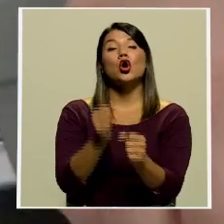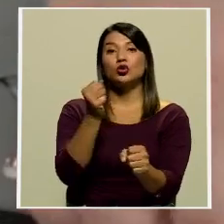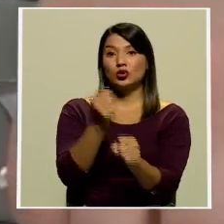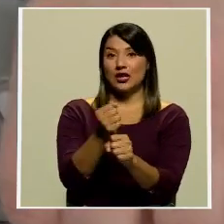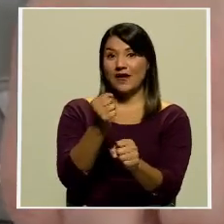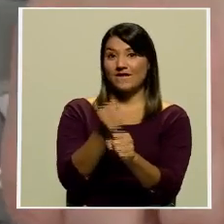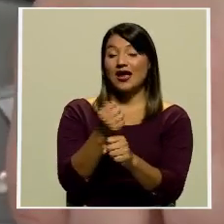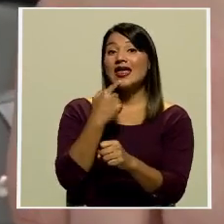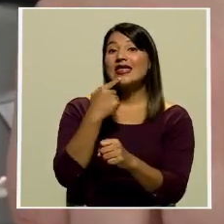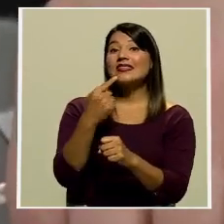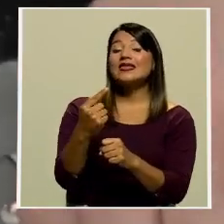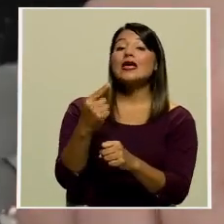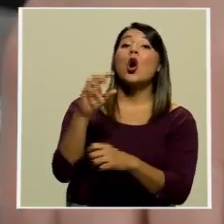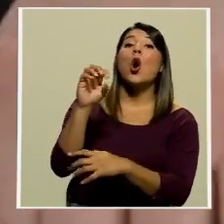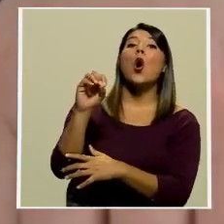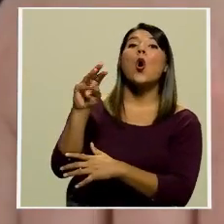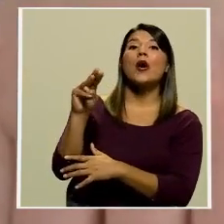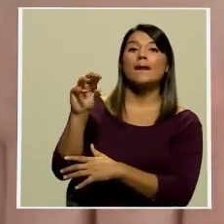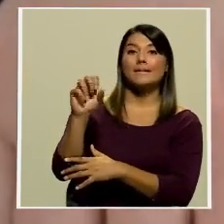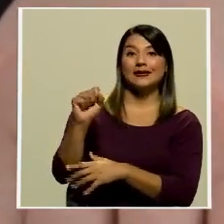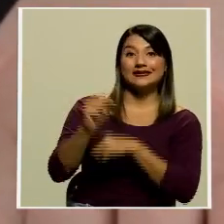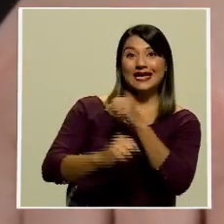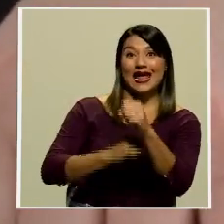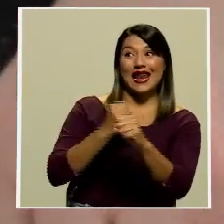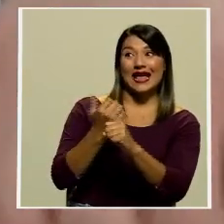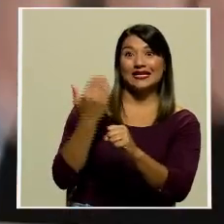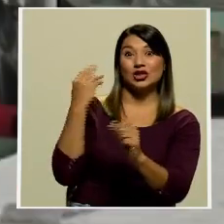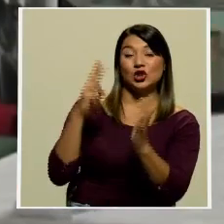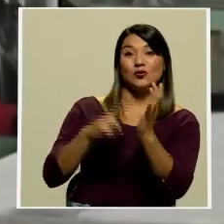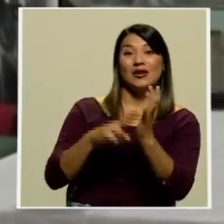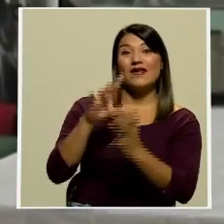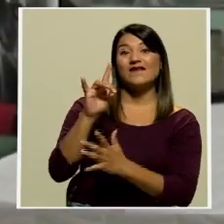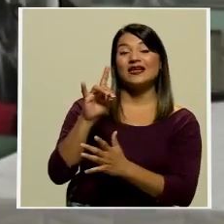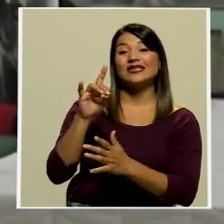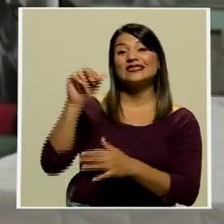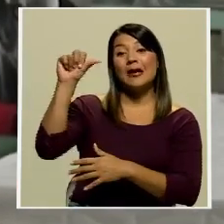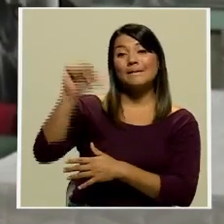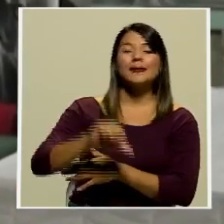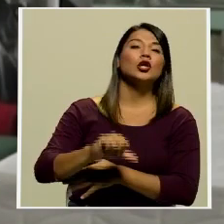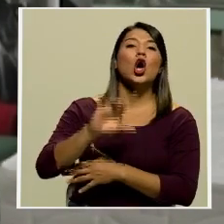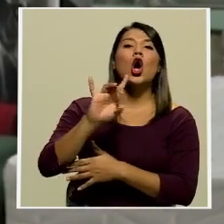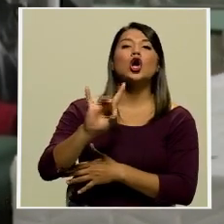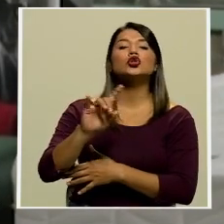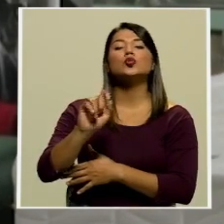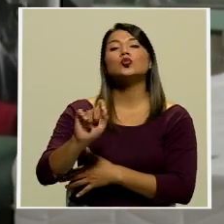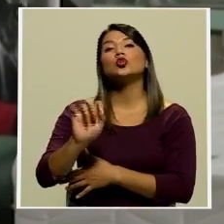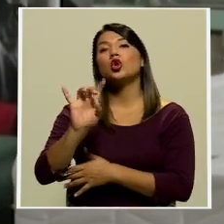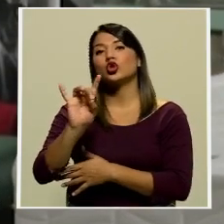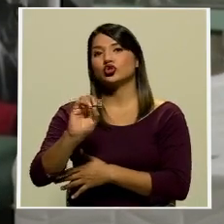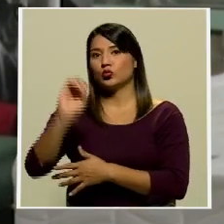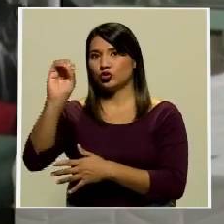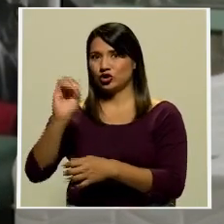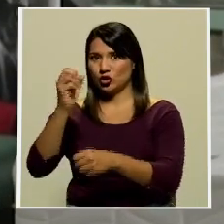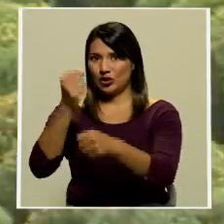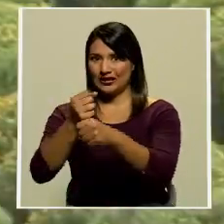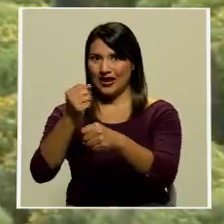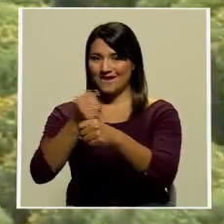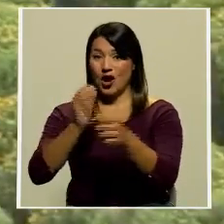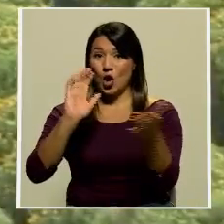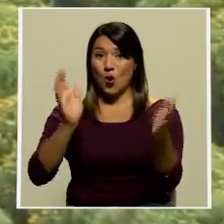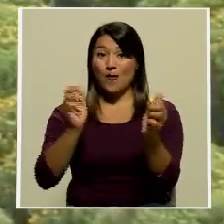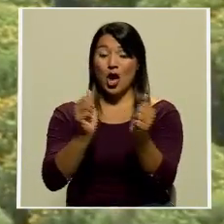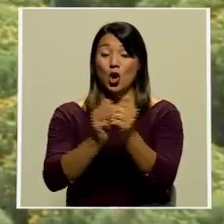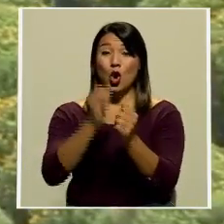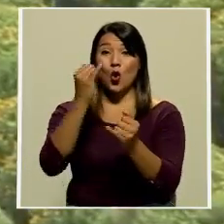durante el 2020 se perdió el 8,8% de las horas de trabajo en todo el mundo respecto al último trimestre de 2019, lo